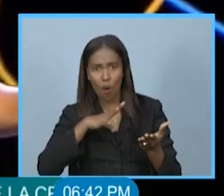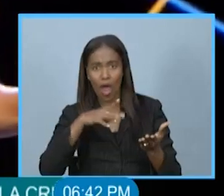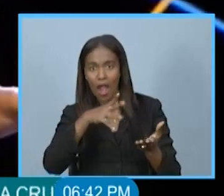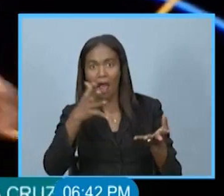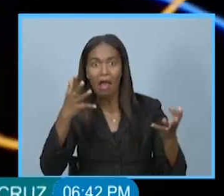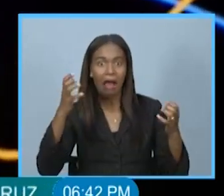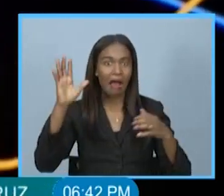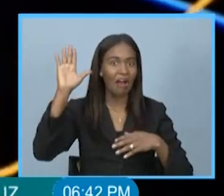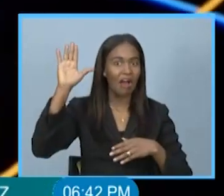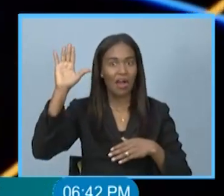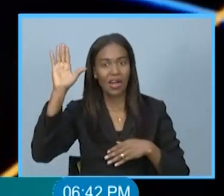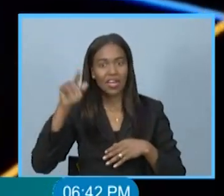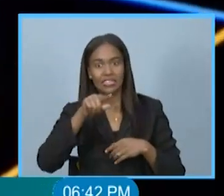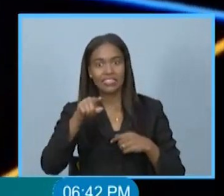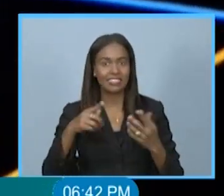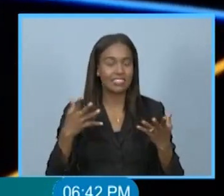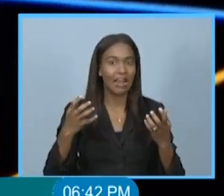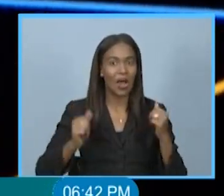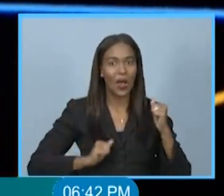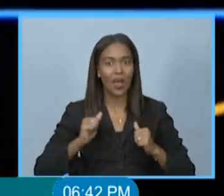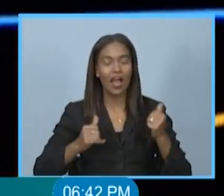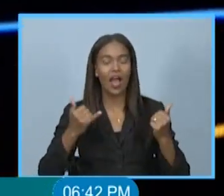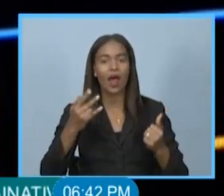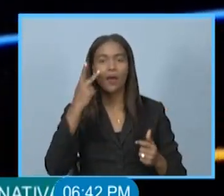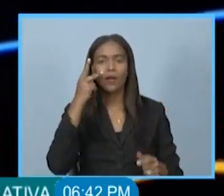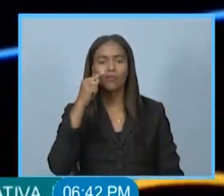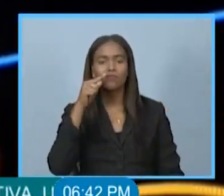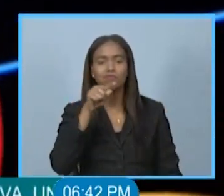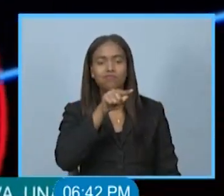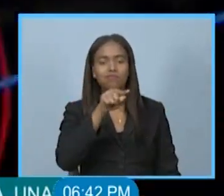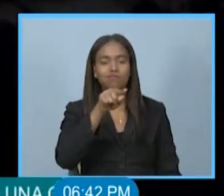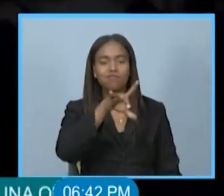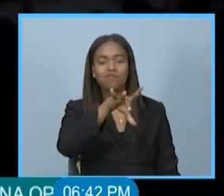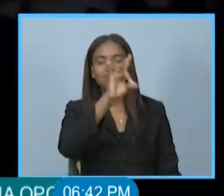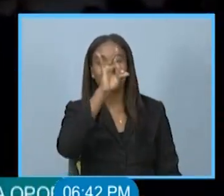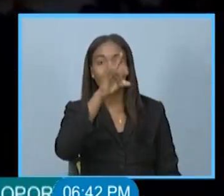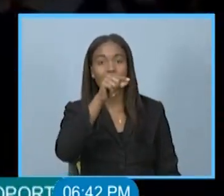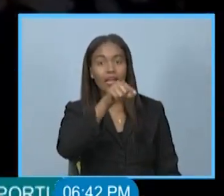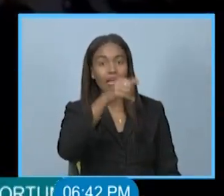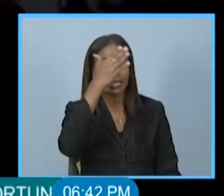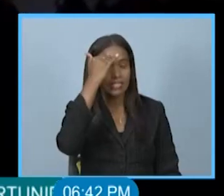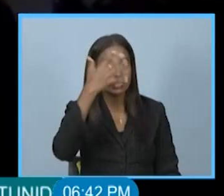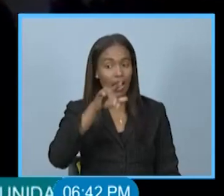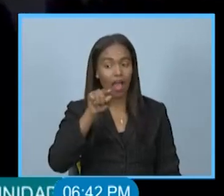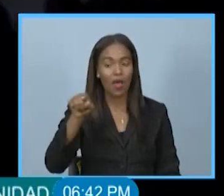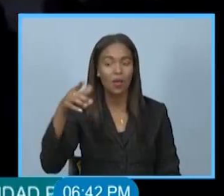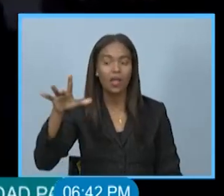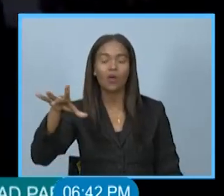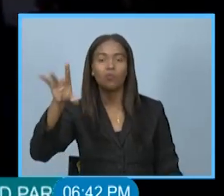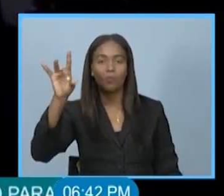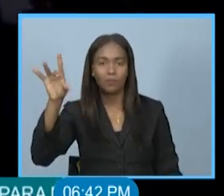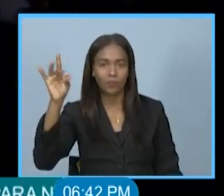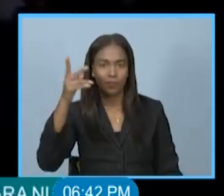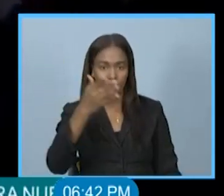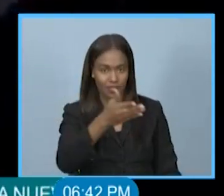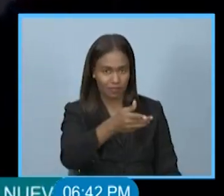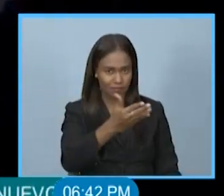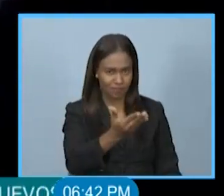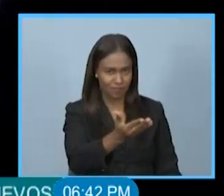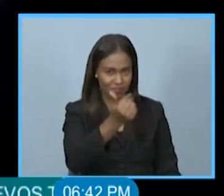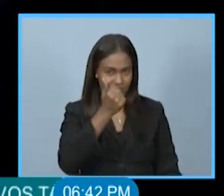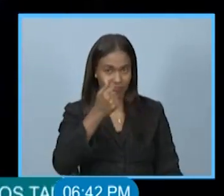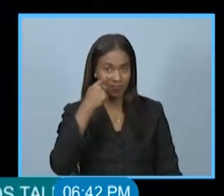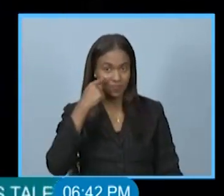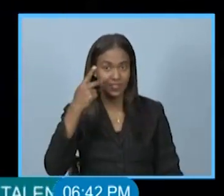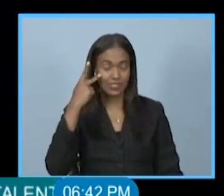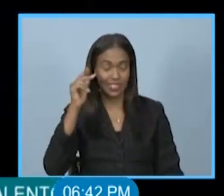en esto las mujeres están activas me voy por aquí me voy por aquí porque ya he tomado algunas de aquí así que ven mi amor para que